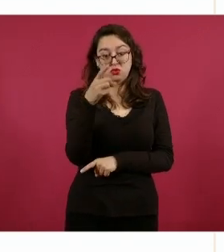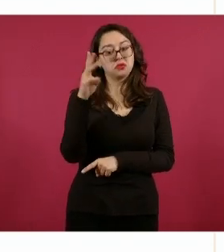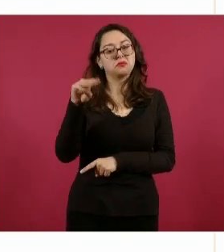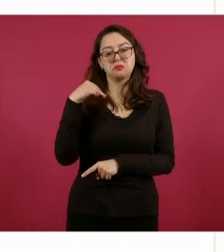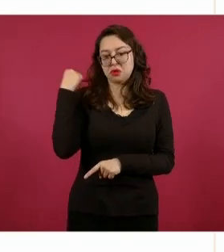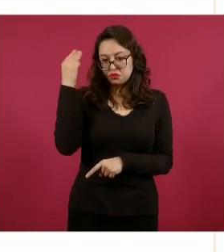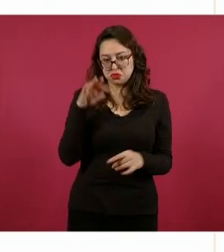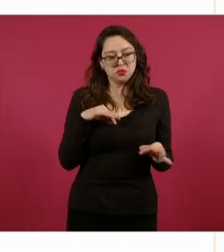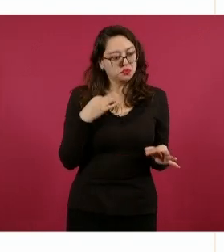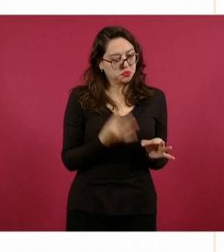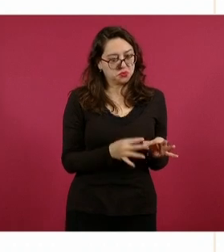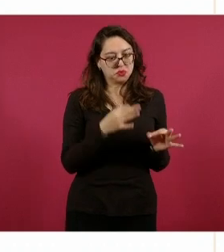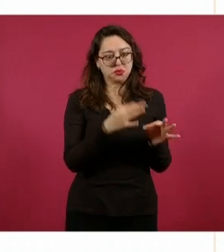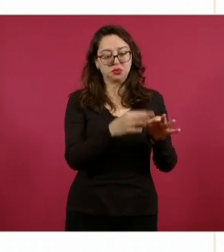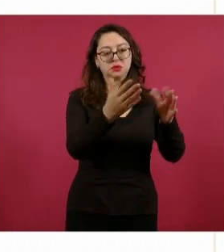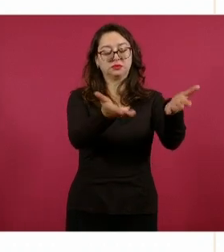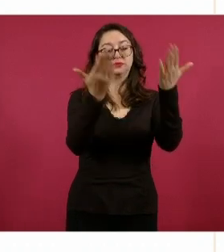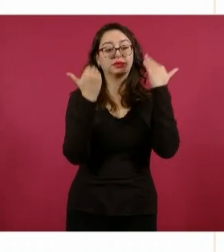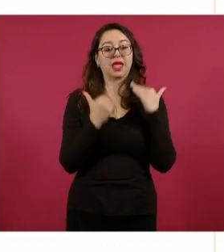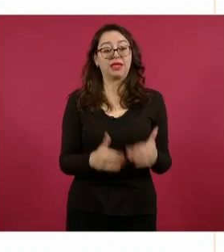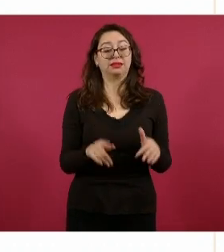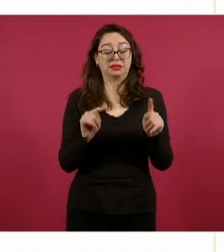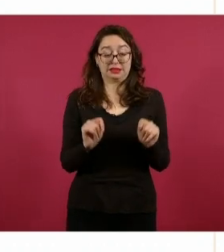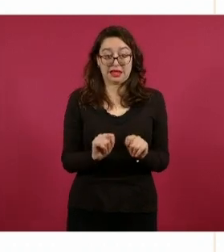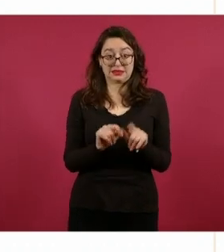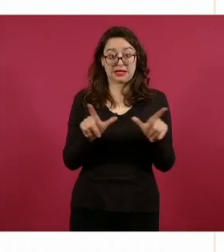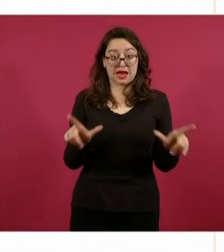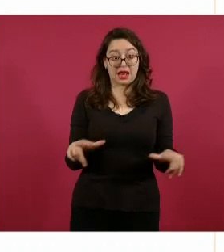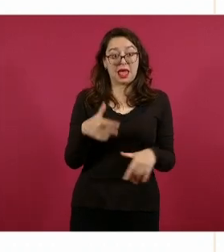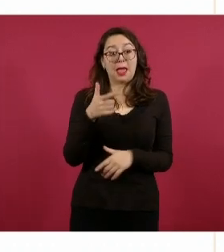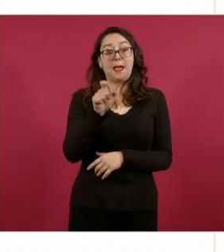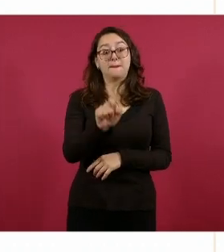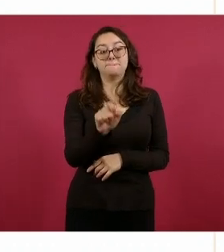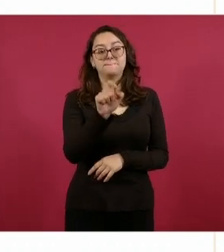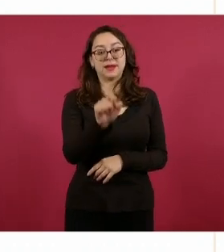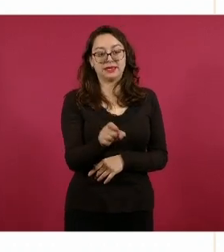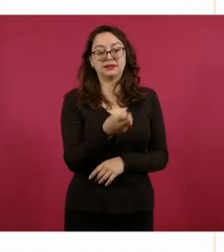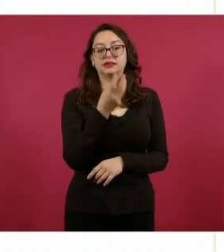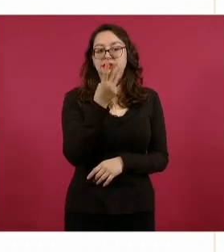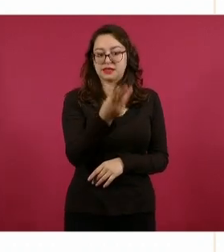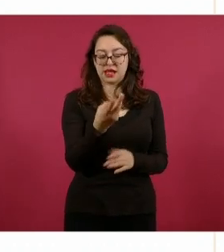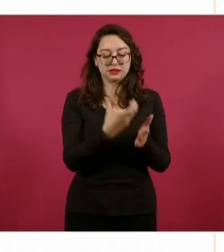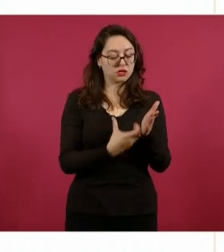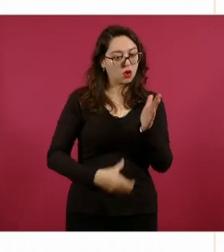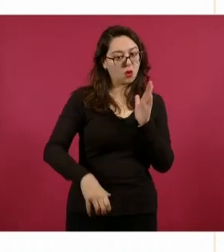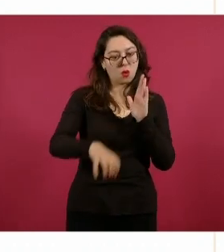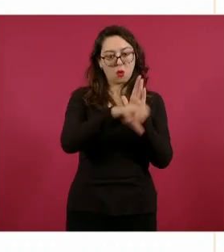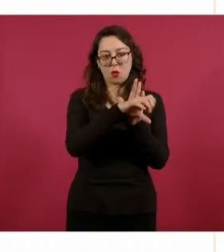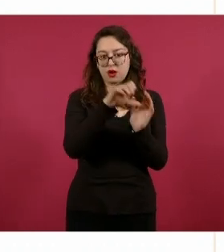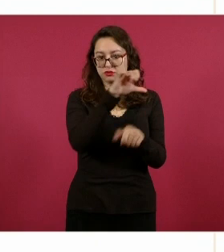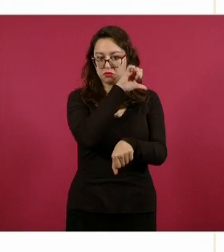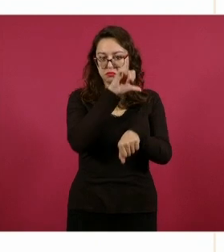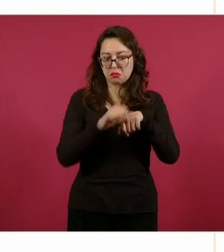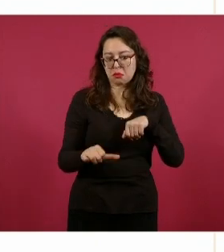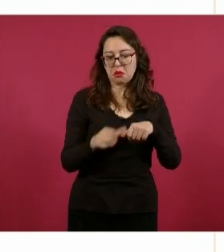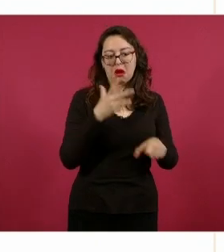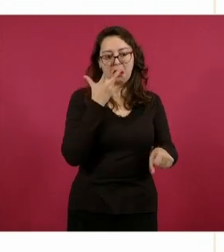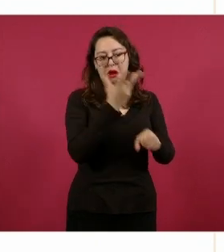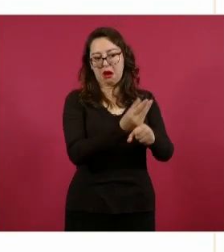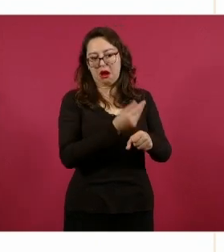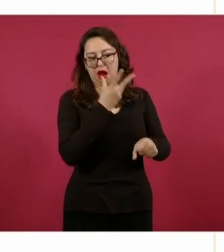operando. La siguiente, en el caso de Tlaxcala, son 23 en la totalidad de los quirófanos del estado los que han